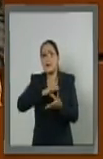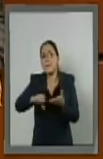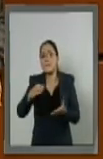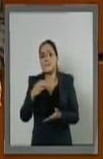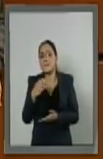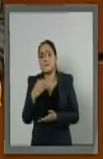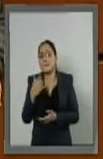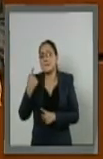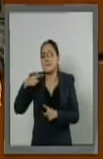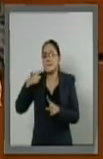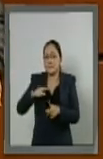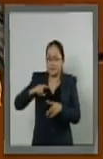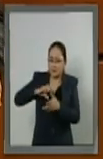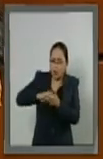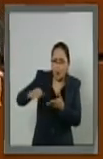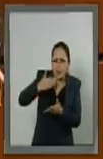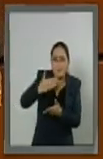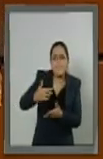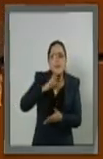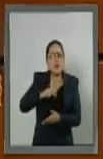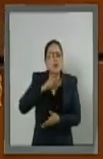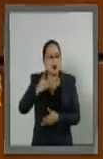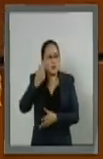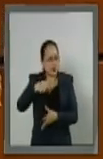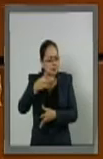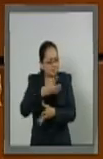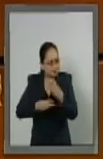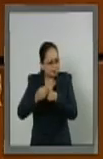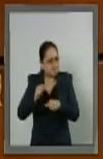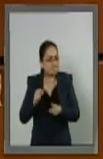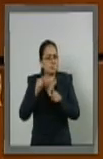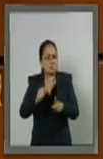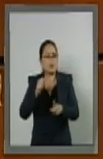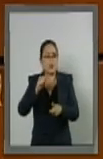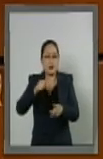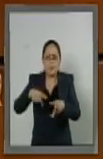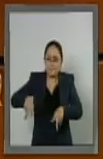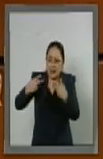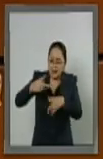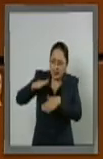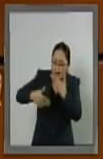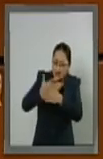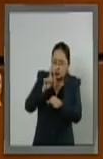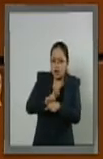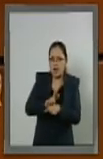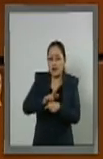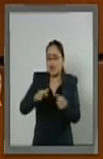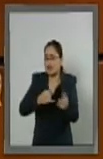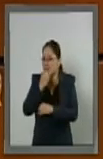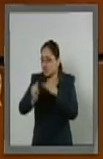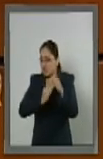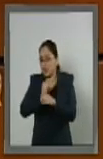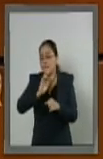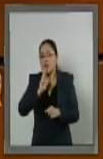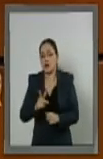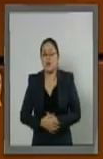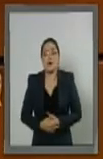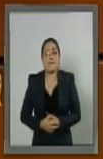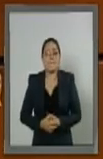la expresión, consolidadas para reposicionarlas en el mercado nacional e internacional.